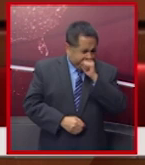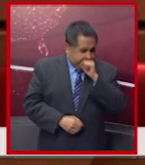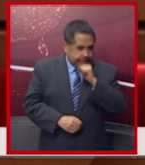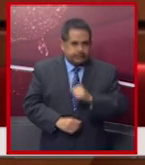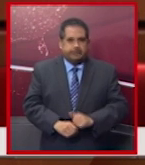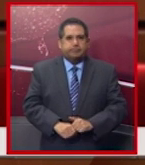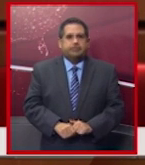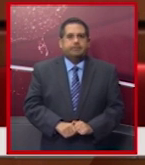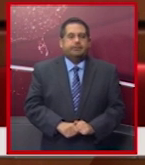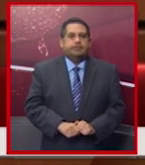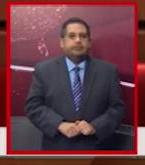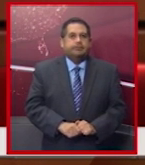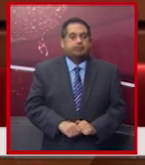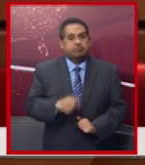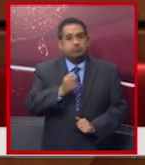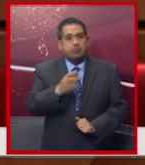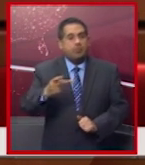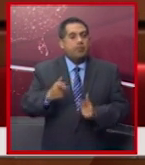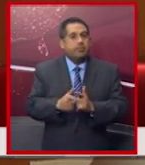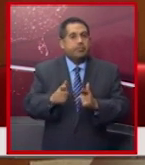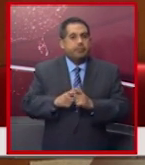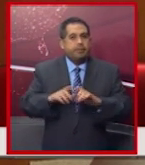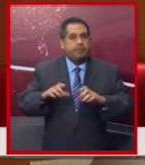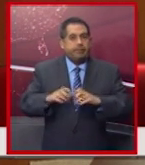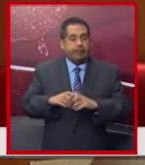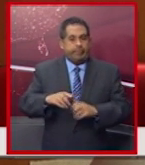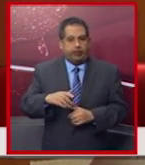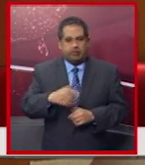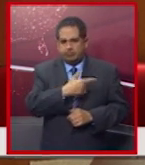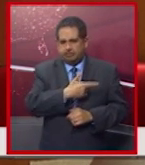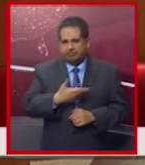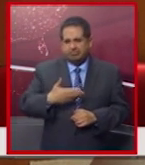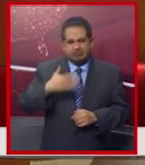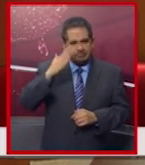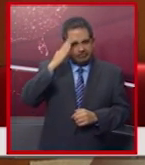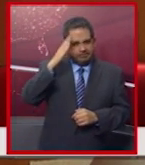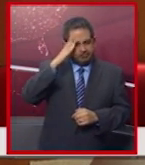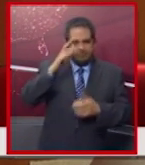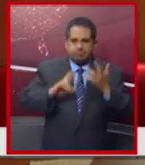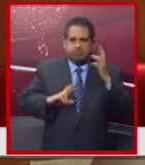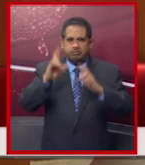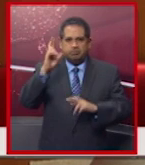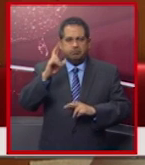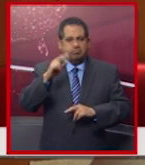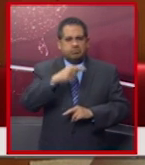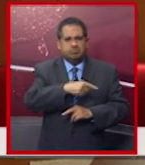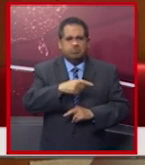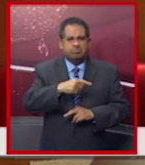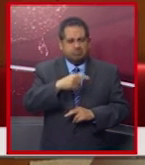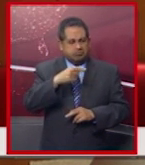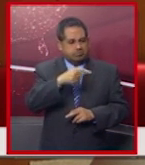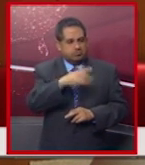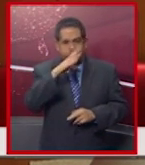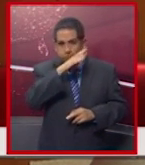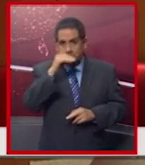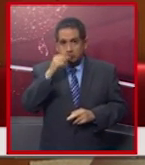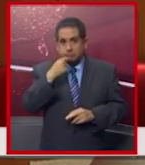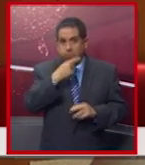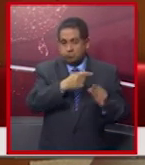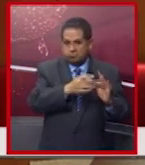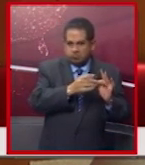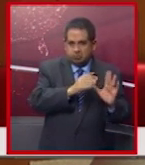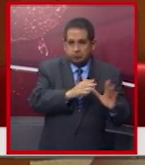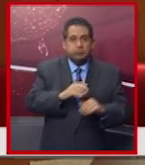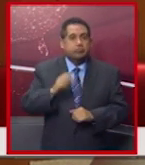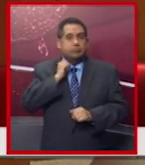Al señalar que los detractores o partidarios del principal dirigente de la Revolución Cubana podrán decir muchas cosas sobre él, el senador del PRD, Luis